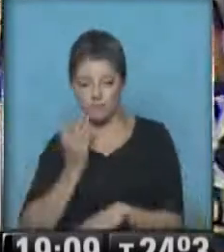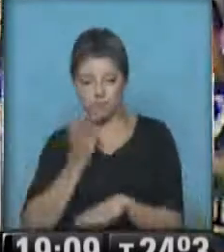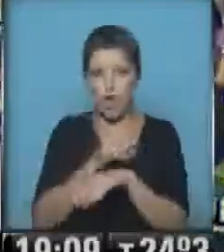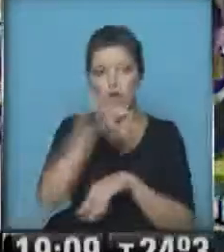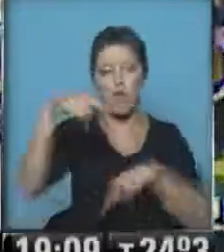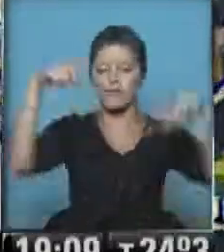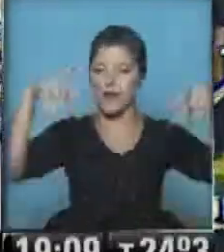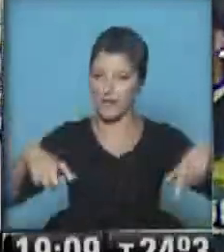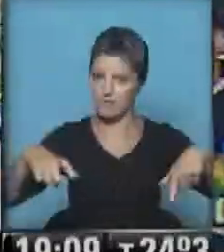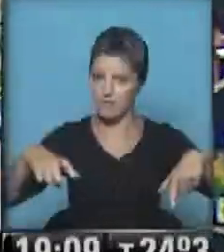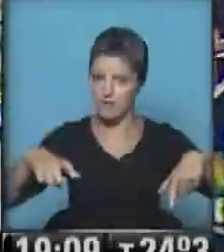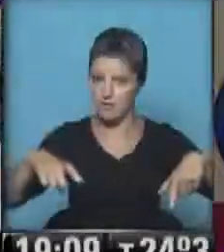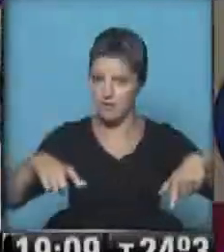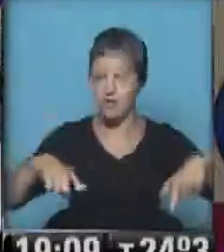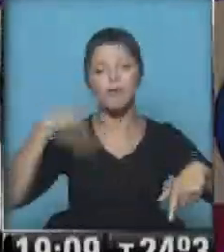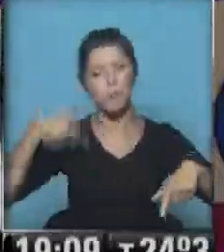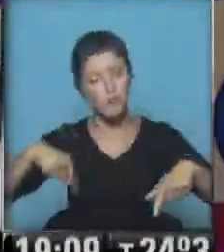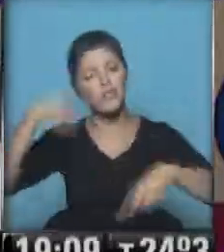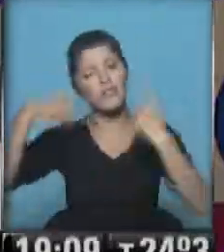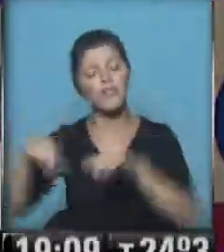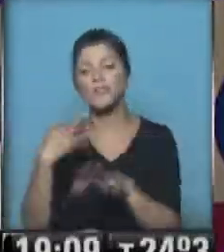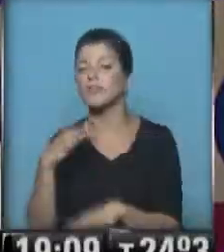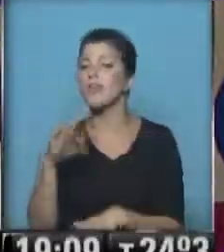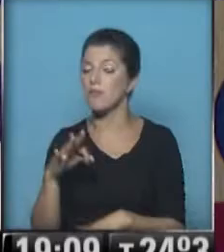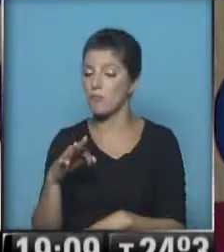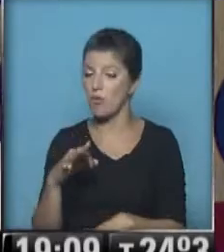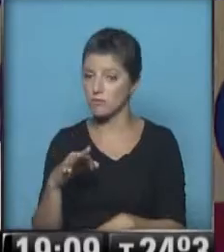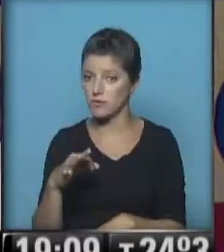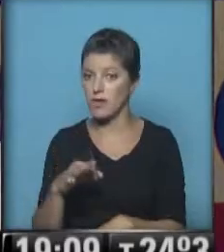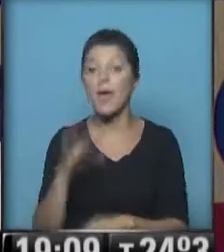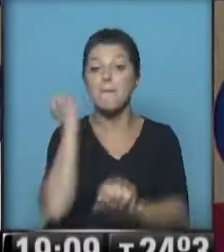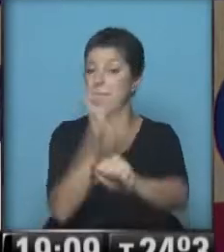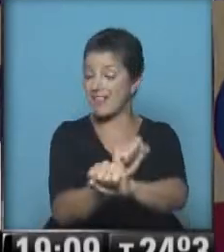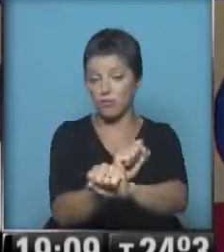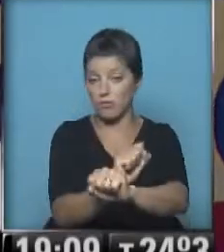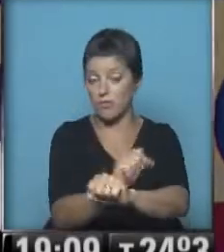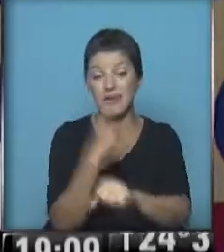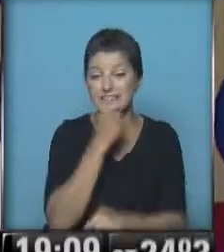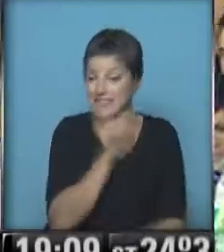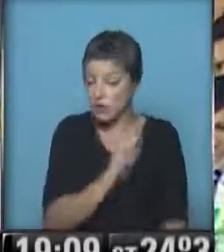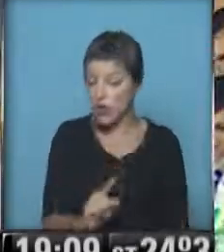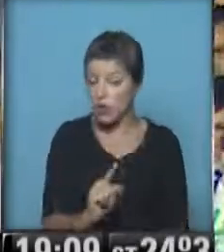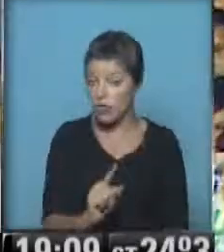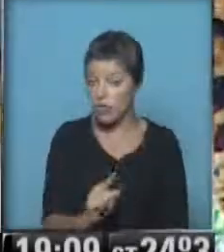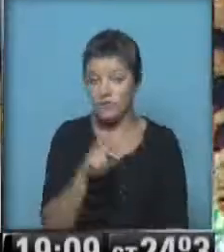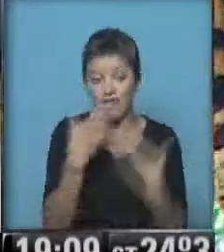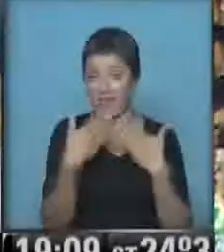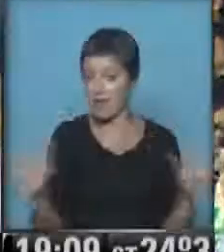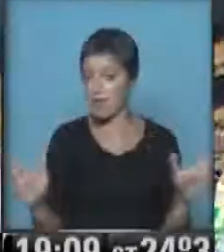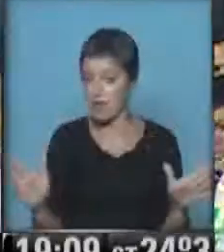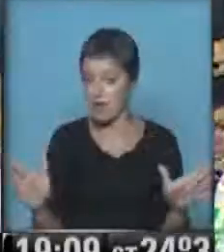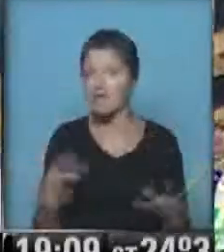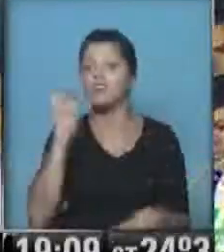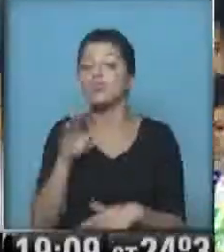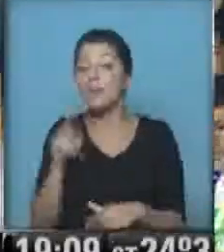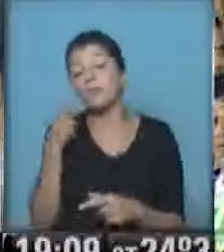fútbol. Y van a hacer muchas cosas. Entonces lo que necesitamos es que alguna vez vayan presos, porque si no van presos y solamente tienen este castigo de